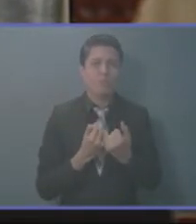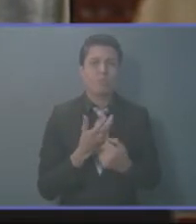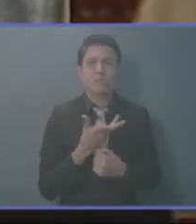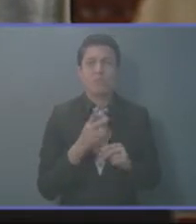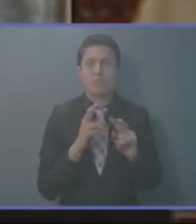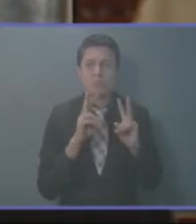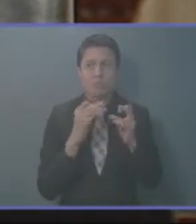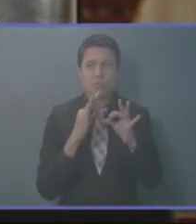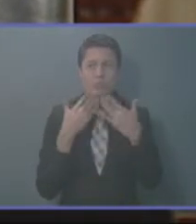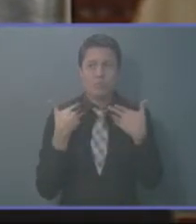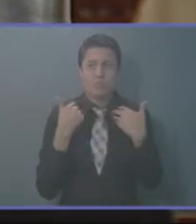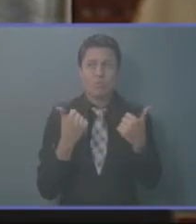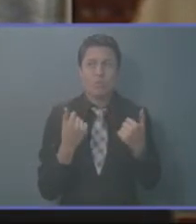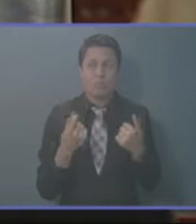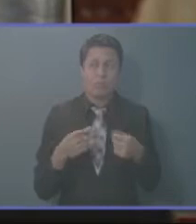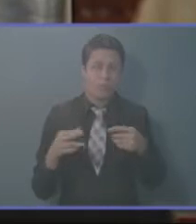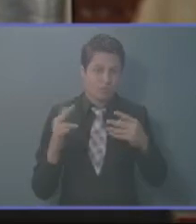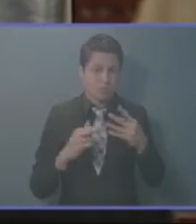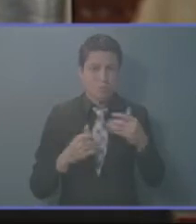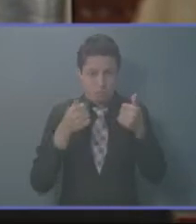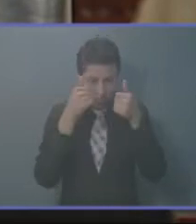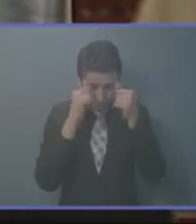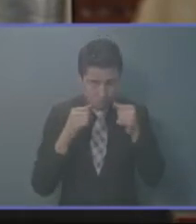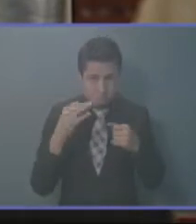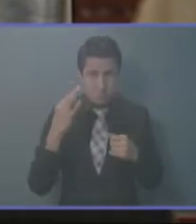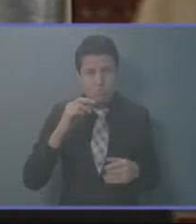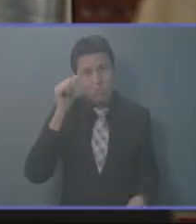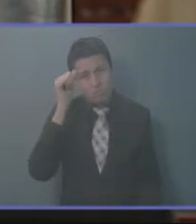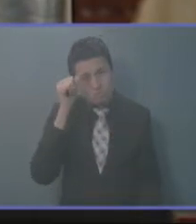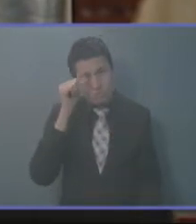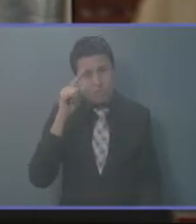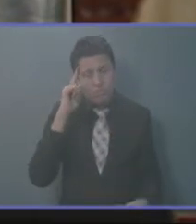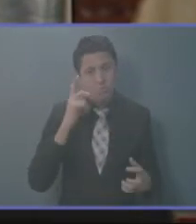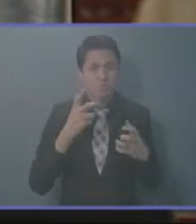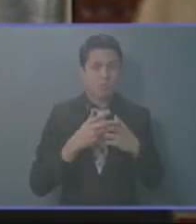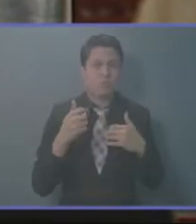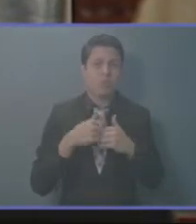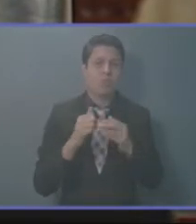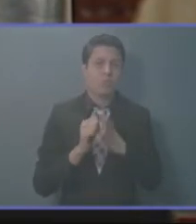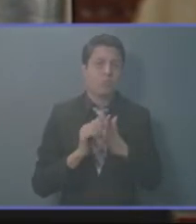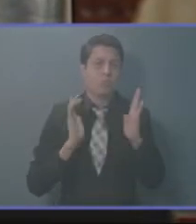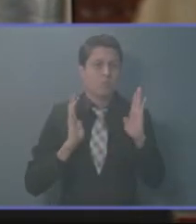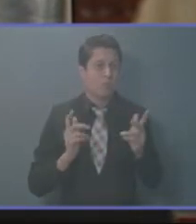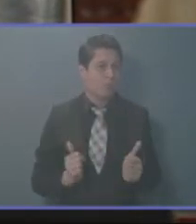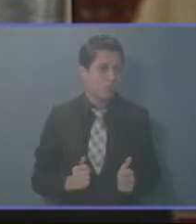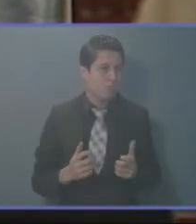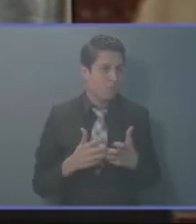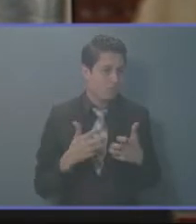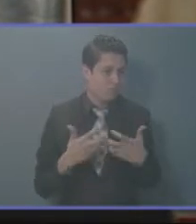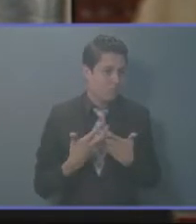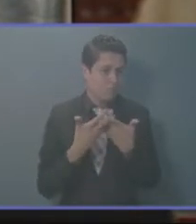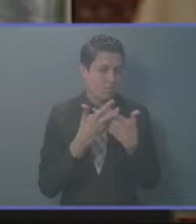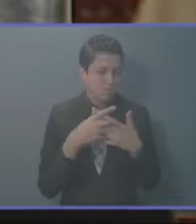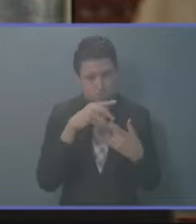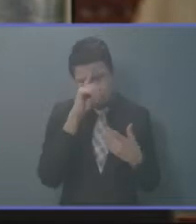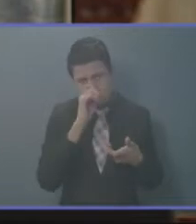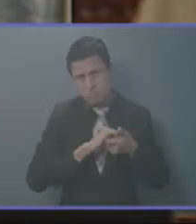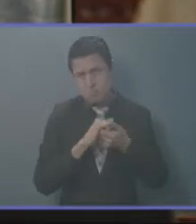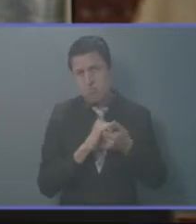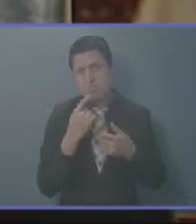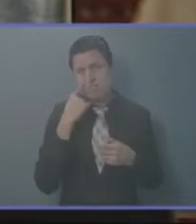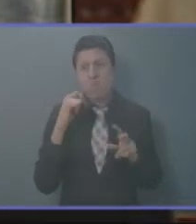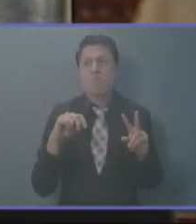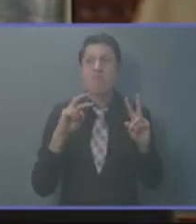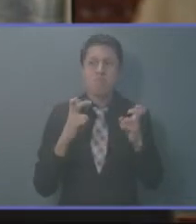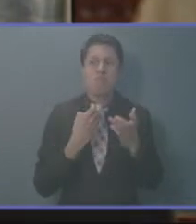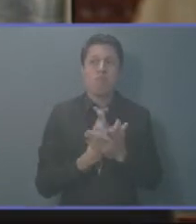salud, las medidas a aprobarse deben ser analizadas y consensuadas con el órgano ejecutivo. Dado que en la coyuntura económica y fiscal que actualmente